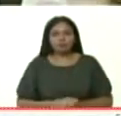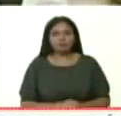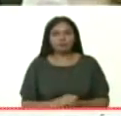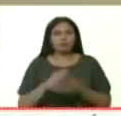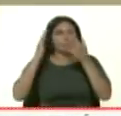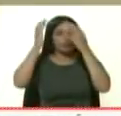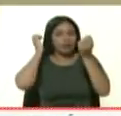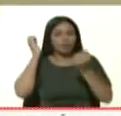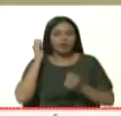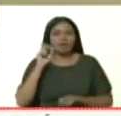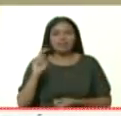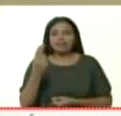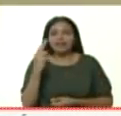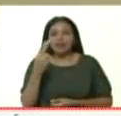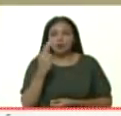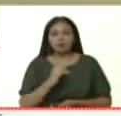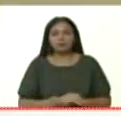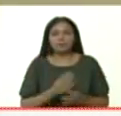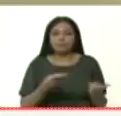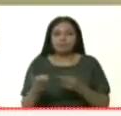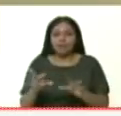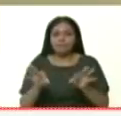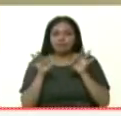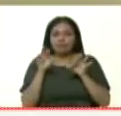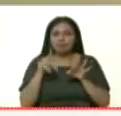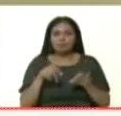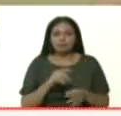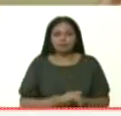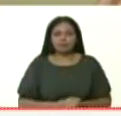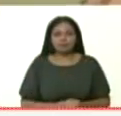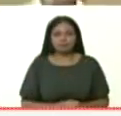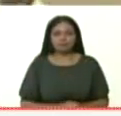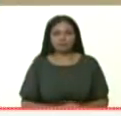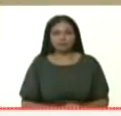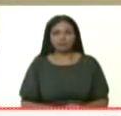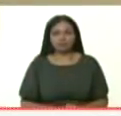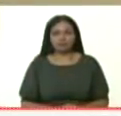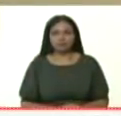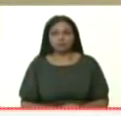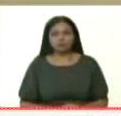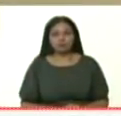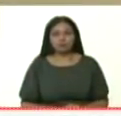embajadora de Nicaragua, invitadas especiales, querida